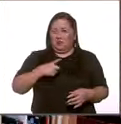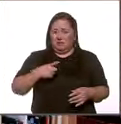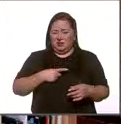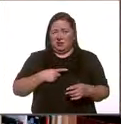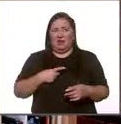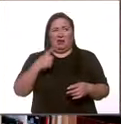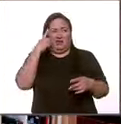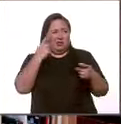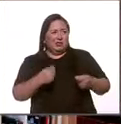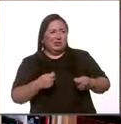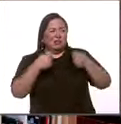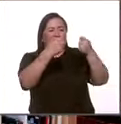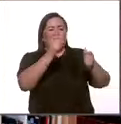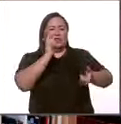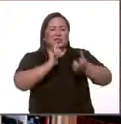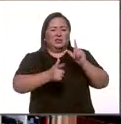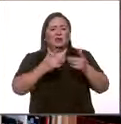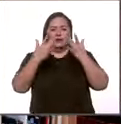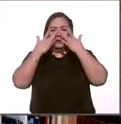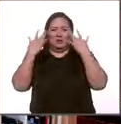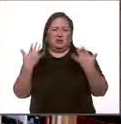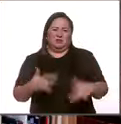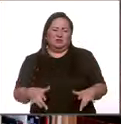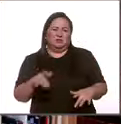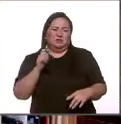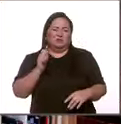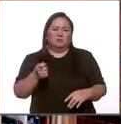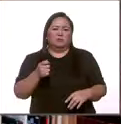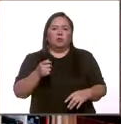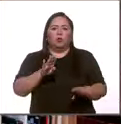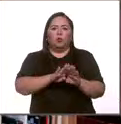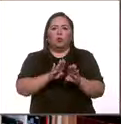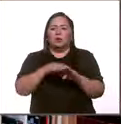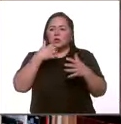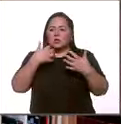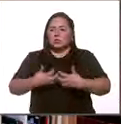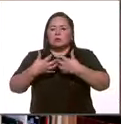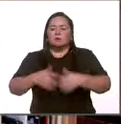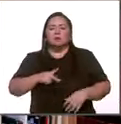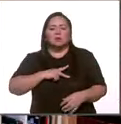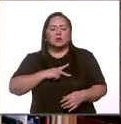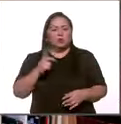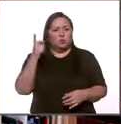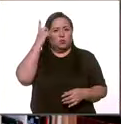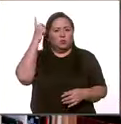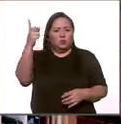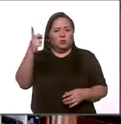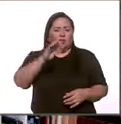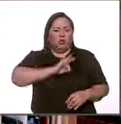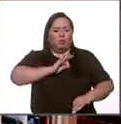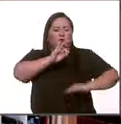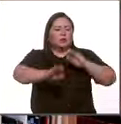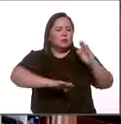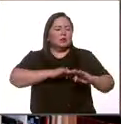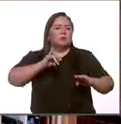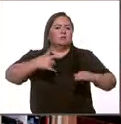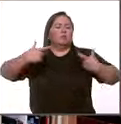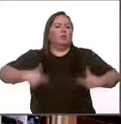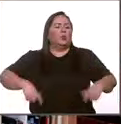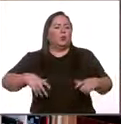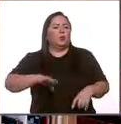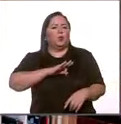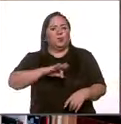Texas, renunciar a la pretensión de tener una industria propia con que mantener y enriquecer